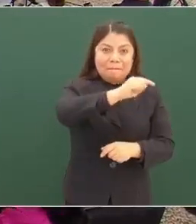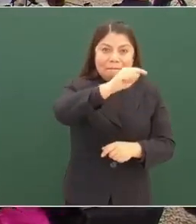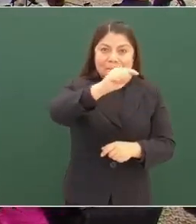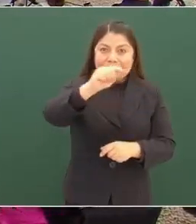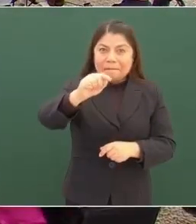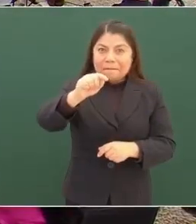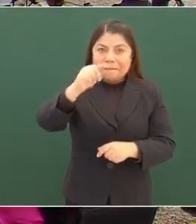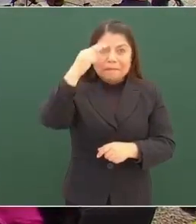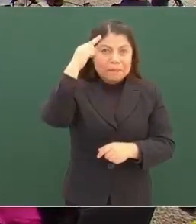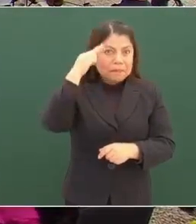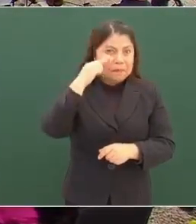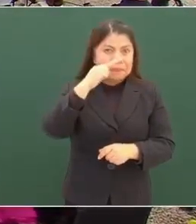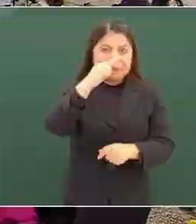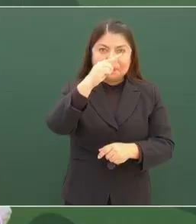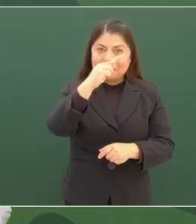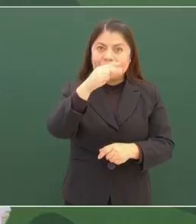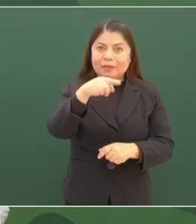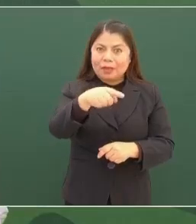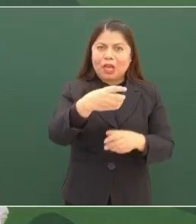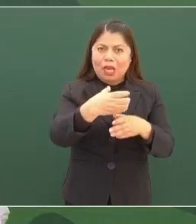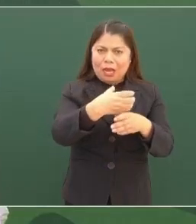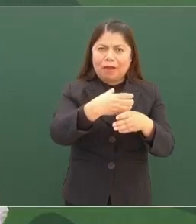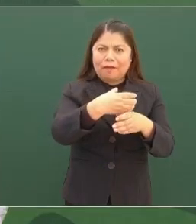Pero acá en